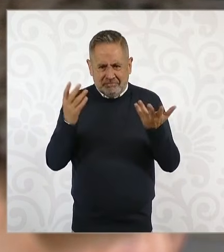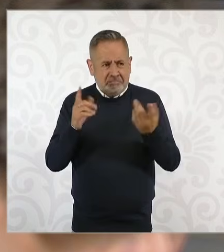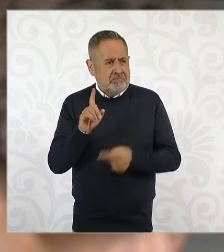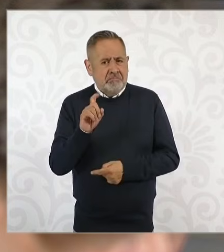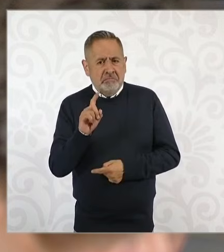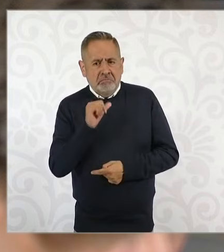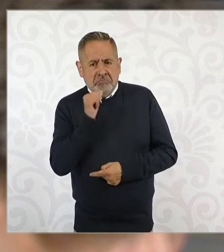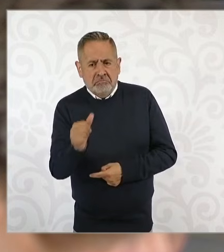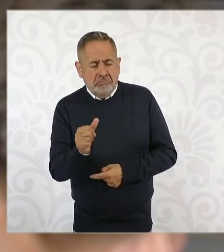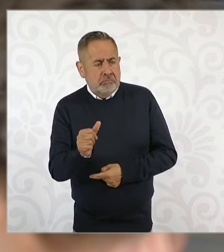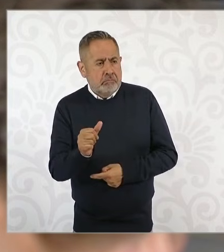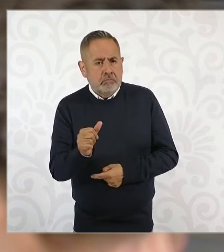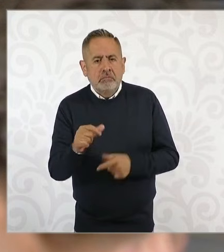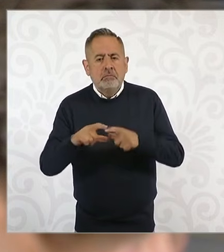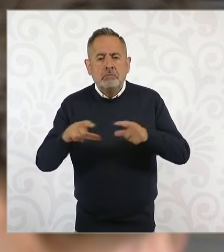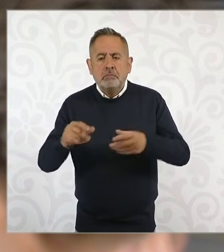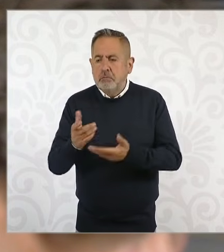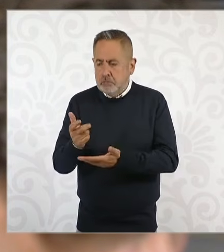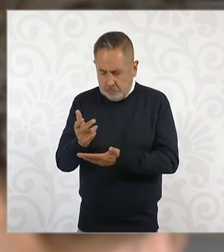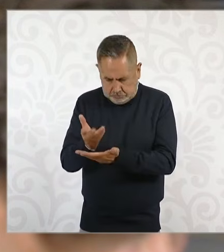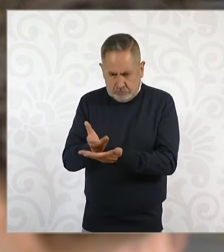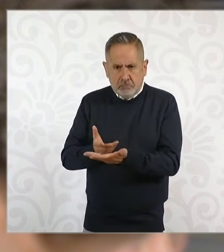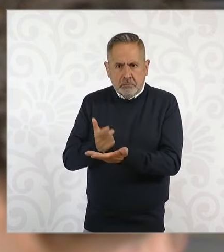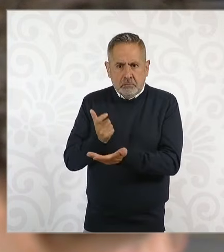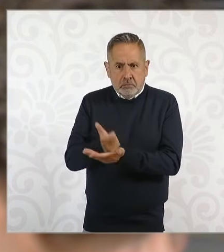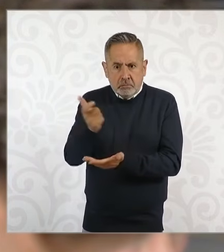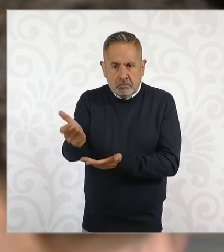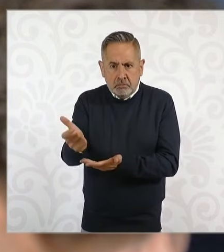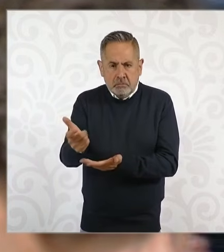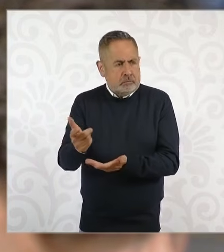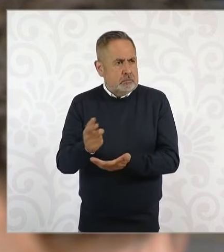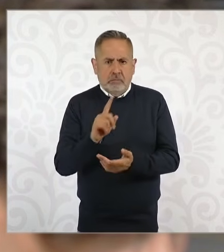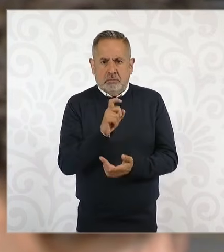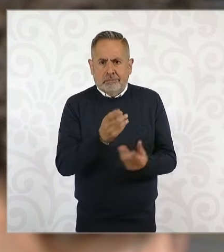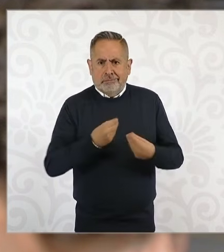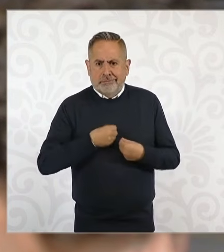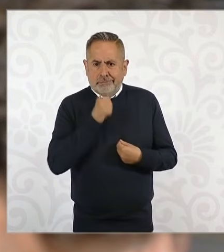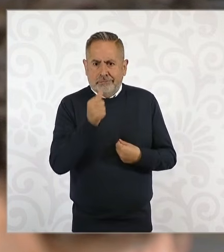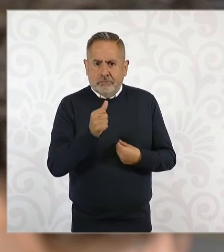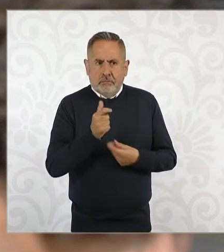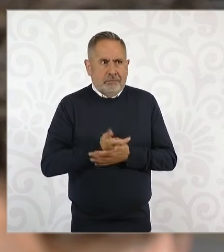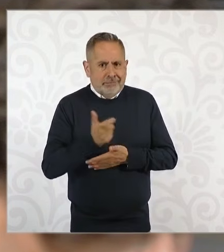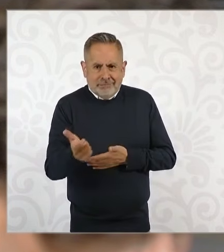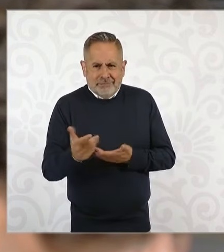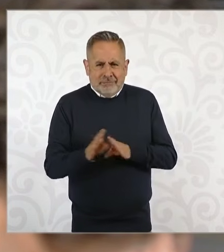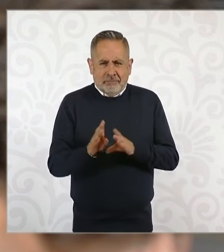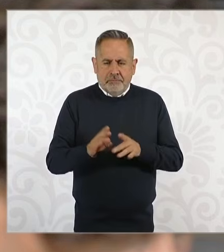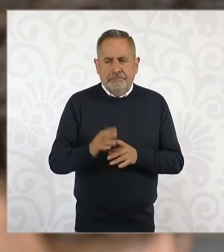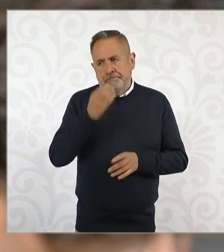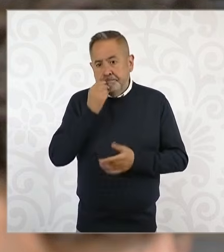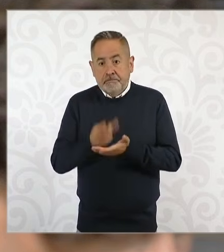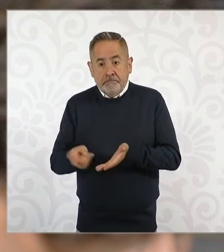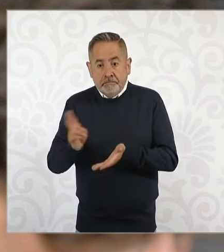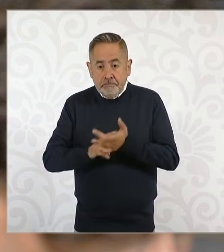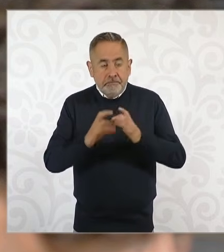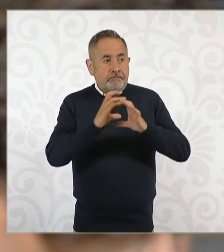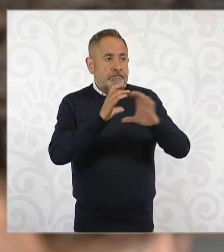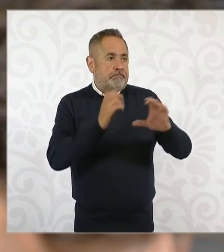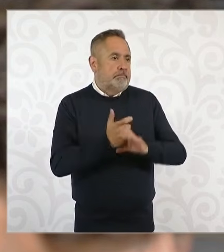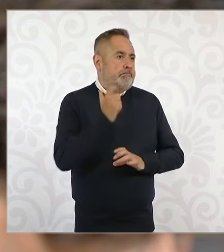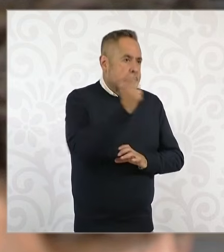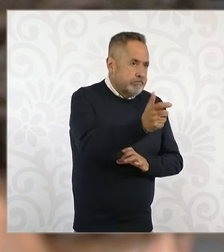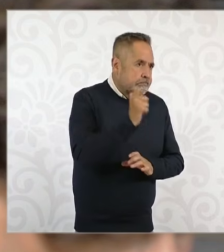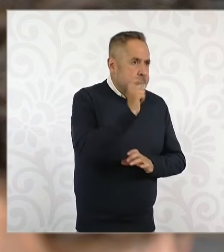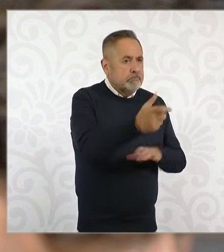llega agua, lo que sí les llega es el recibo y ellos tienen que solucionarlo a través de pipas, llenando cubetas, llenando cisternas de